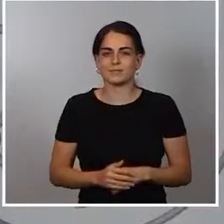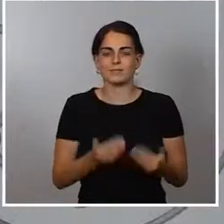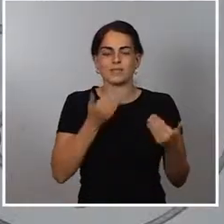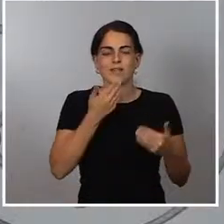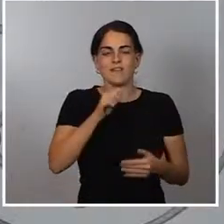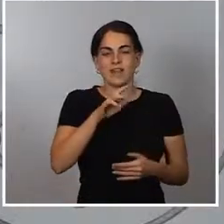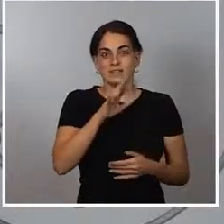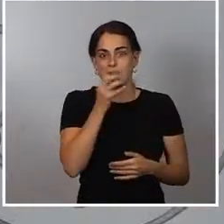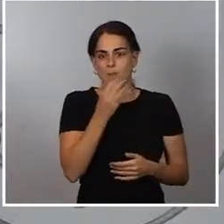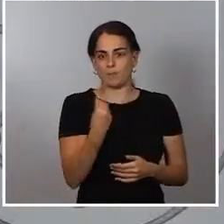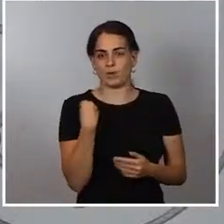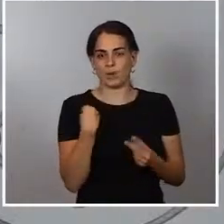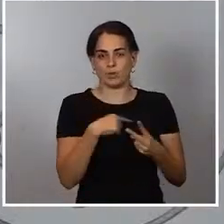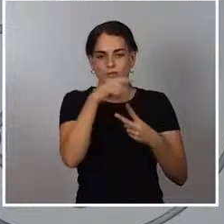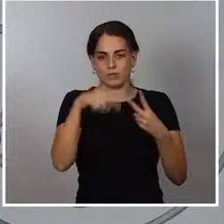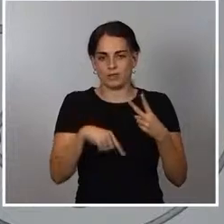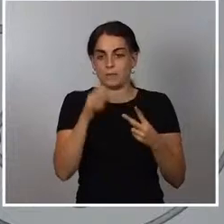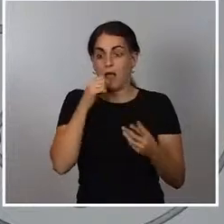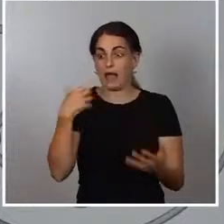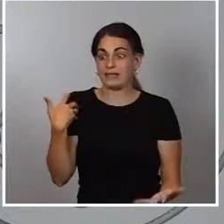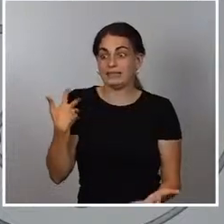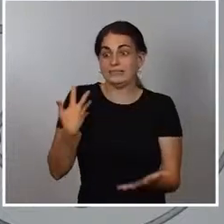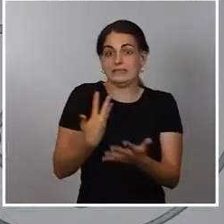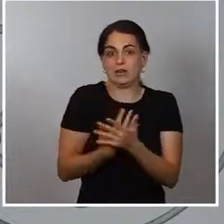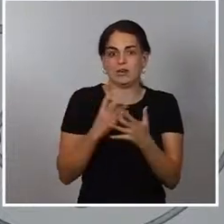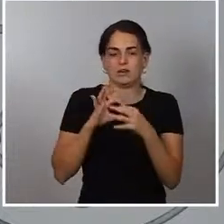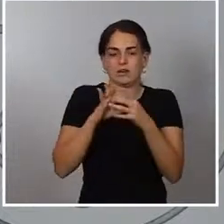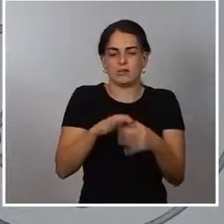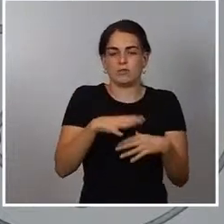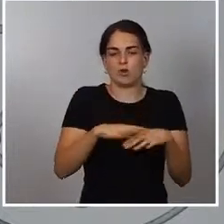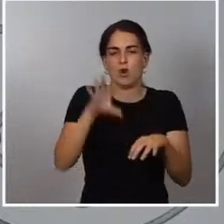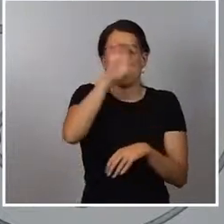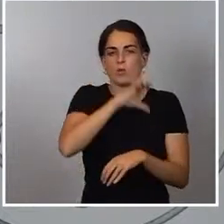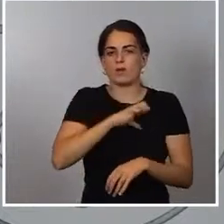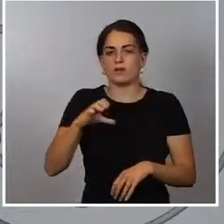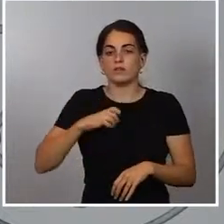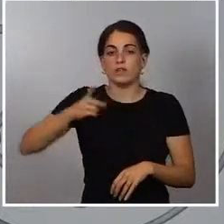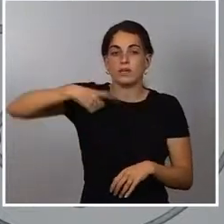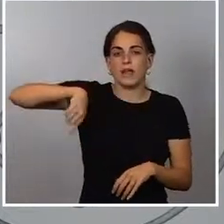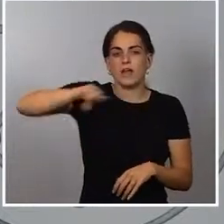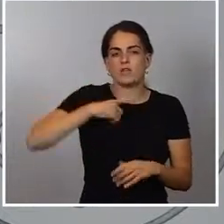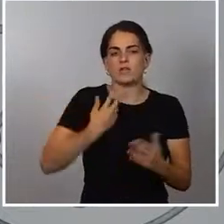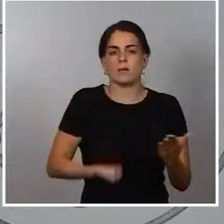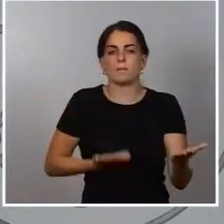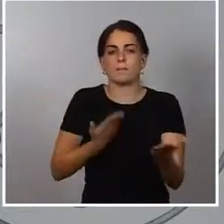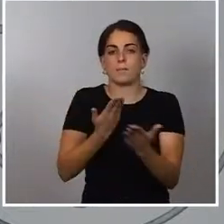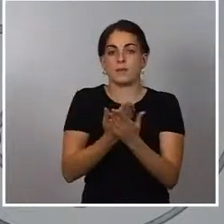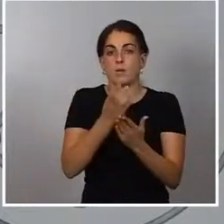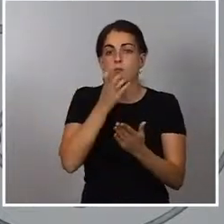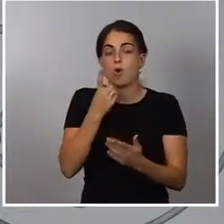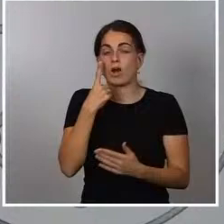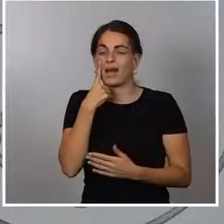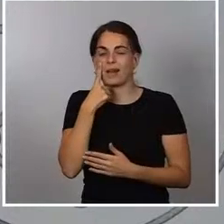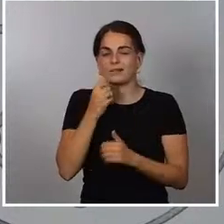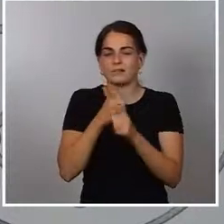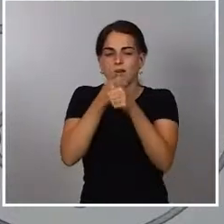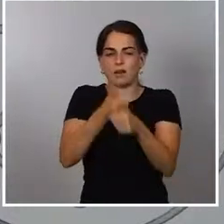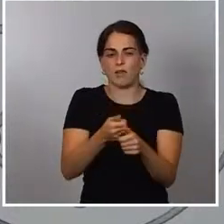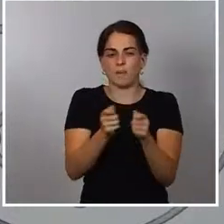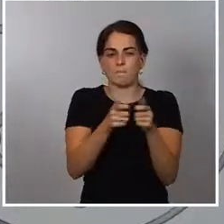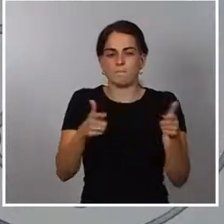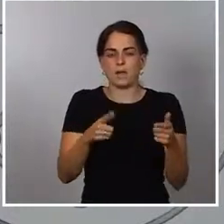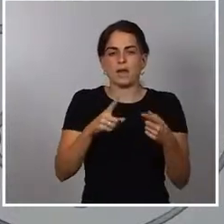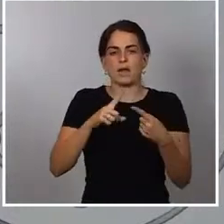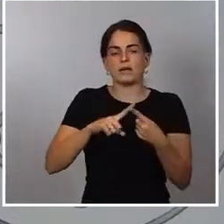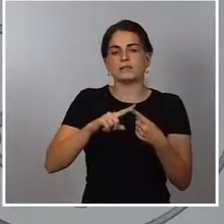en relación hasta ahora de las comunidades autónomas que han pedido incremento de rastreadores estaba baleares canarias castilla león y